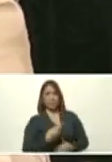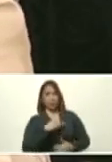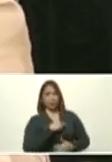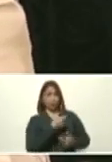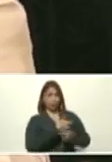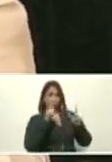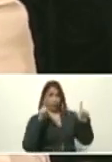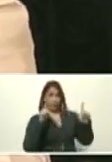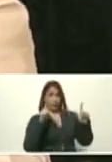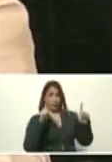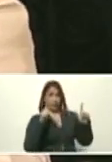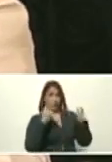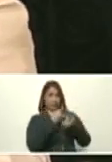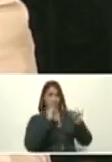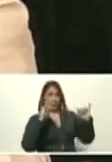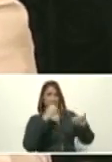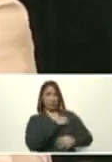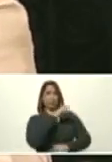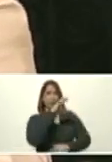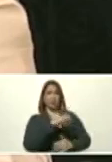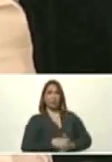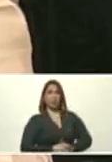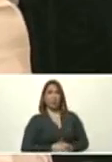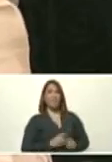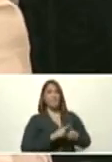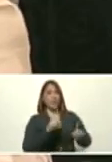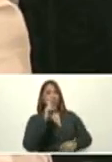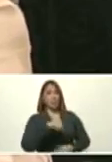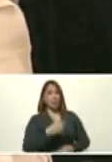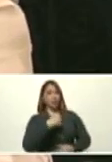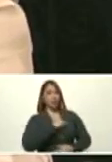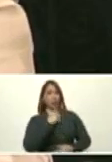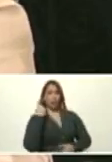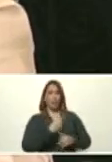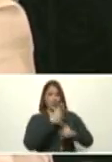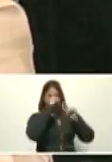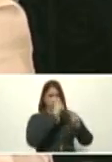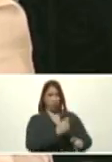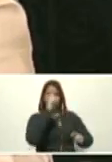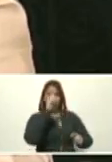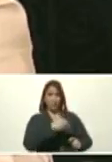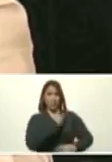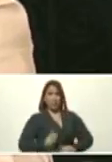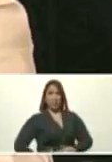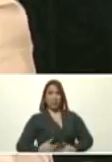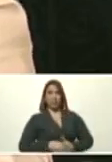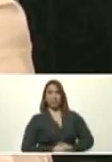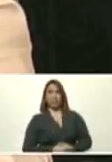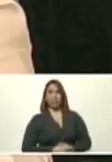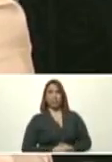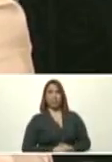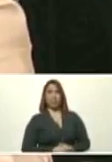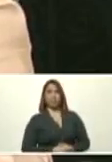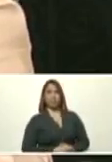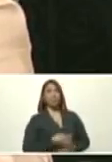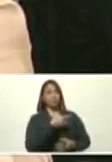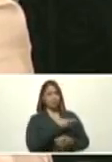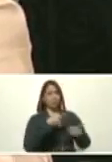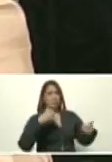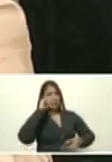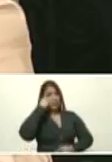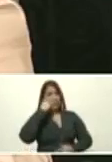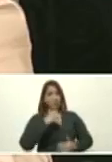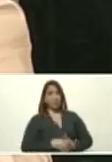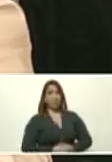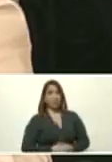libres, independientes y soberanos. Pero también debemos reconocer, presidente, y es digno de recordar,